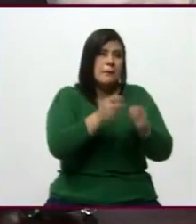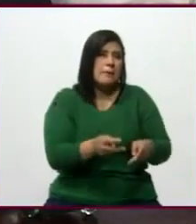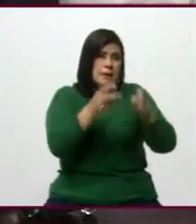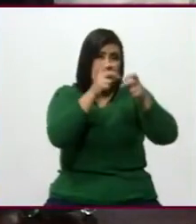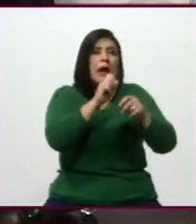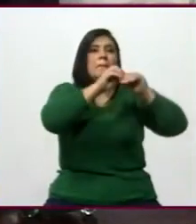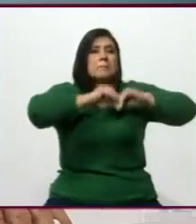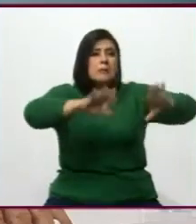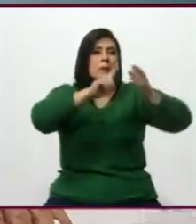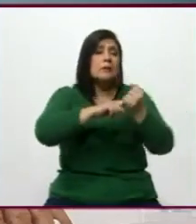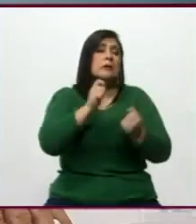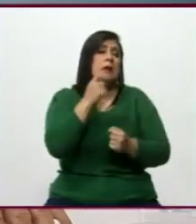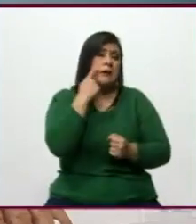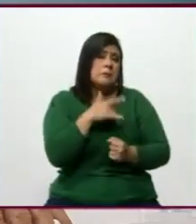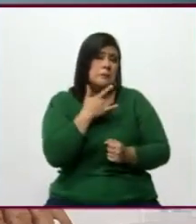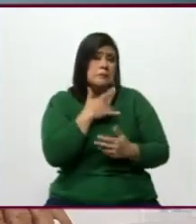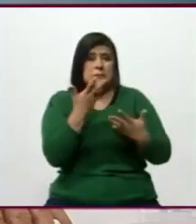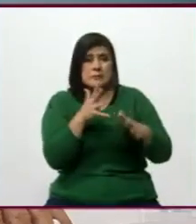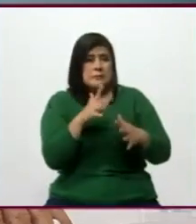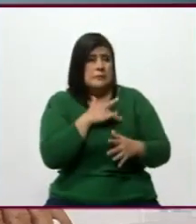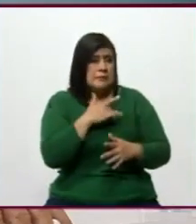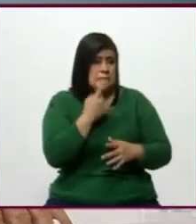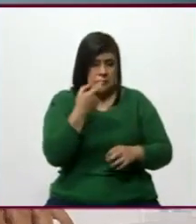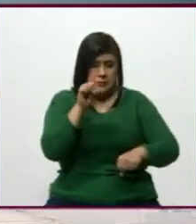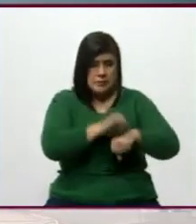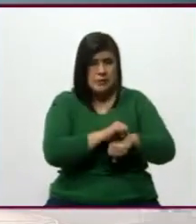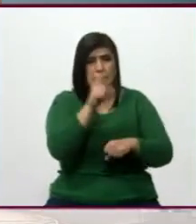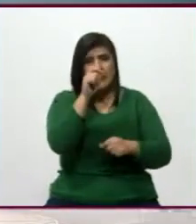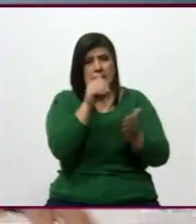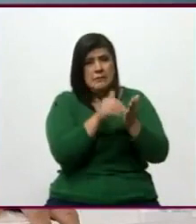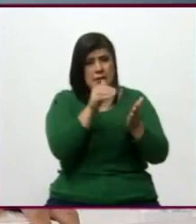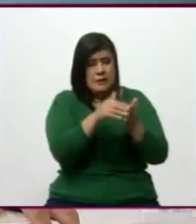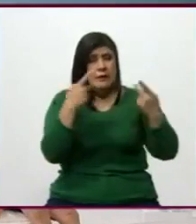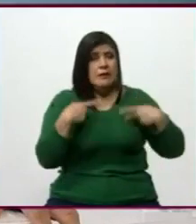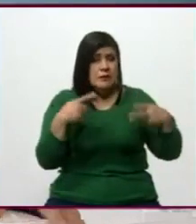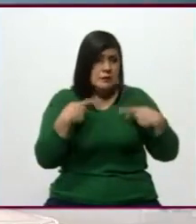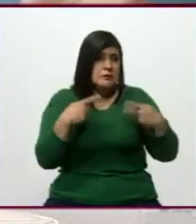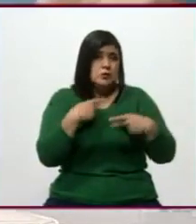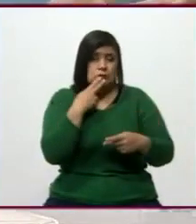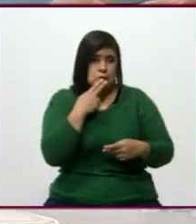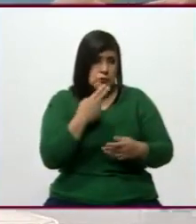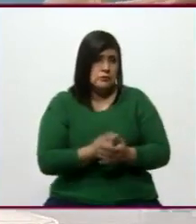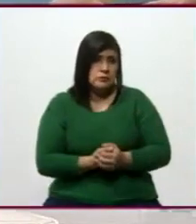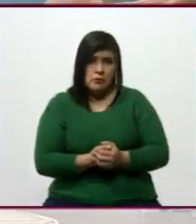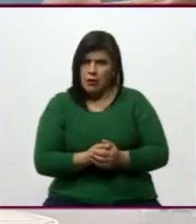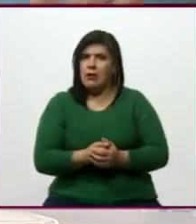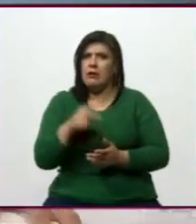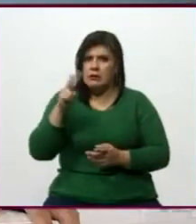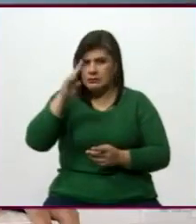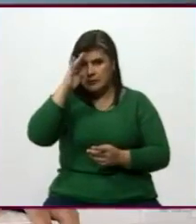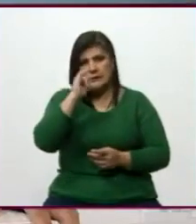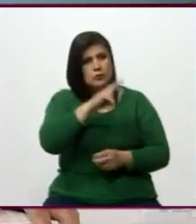si tenemos en realidad alrededor de la semana unos 20 millones de pues es